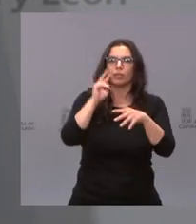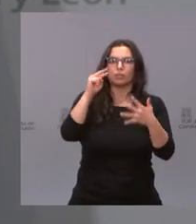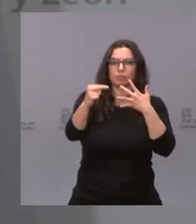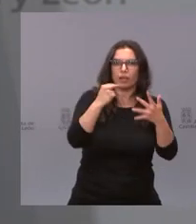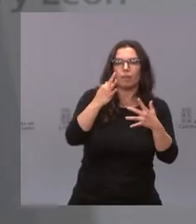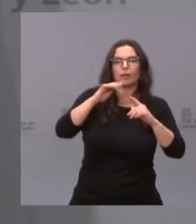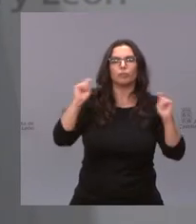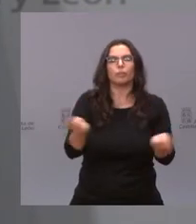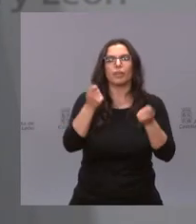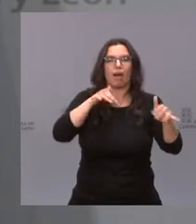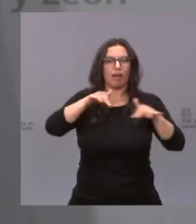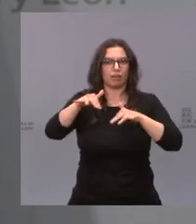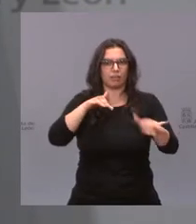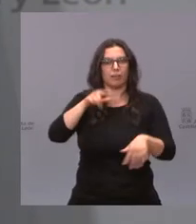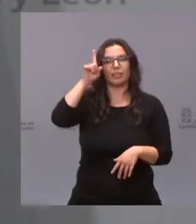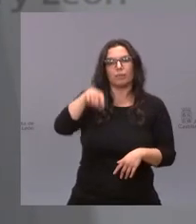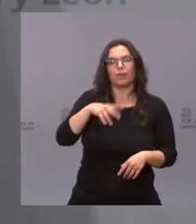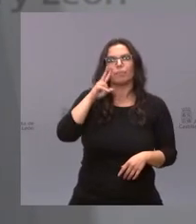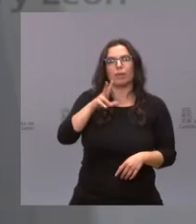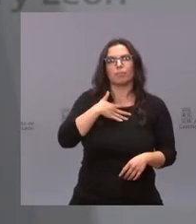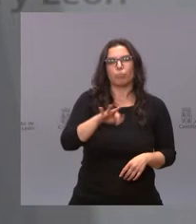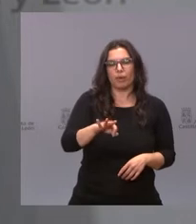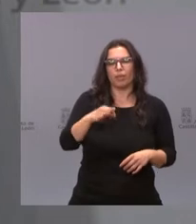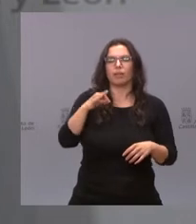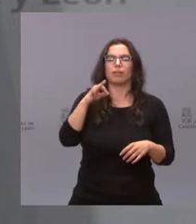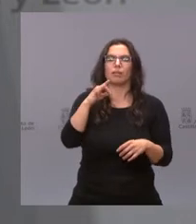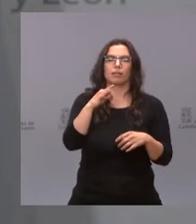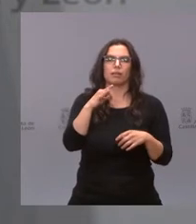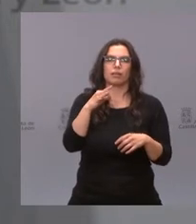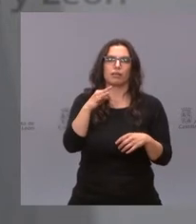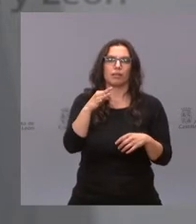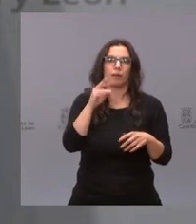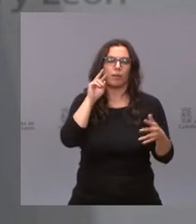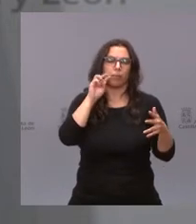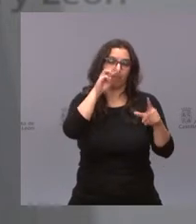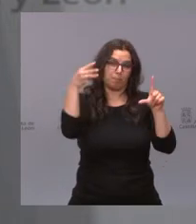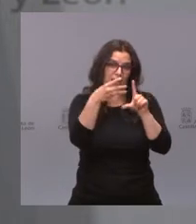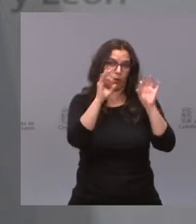activa, que también pueden consultar hoy en nuestra página web.